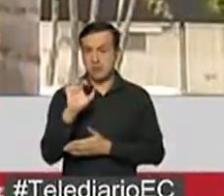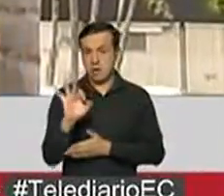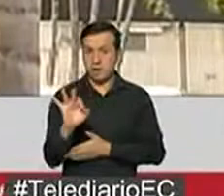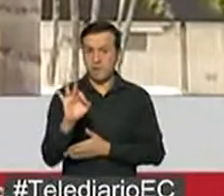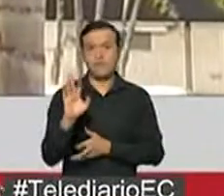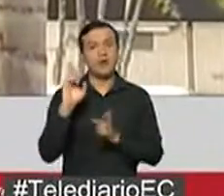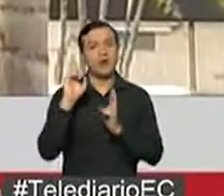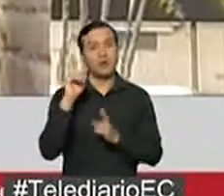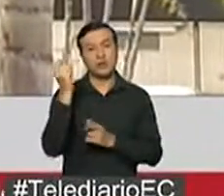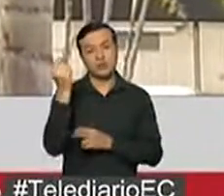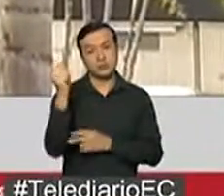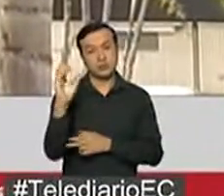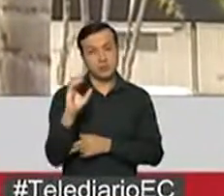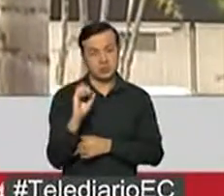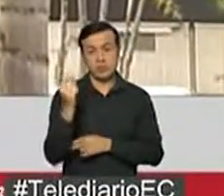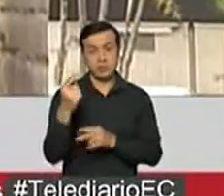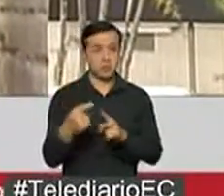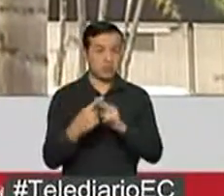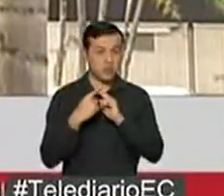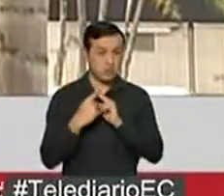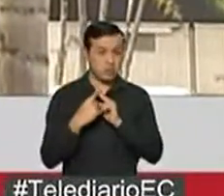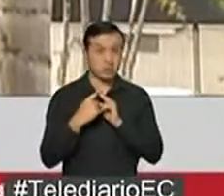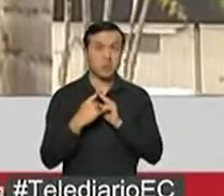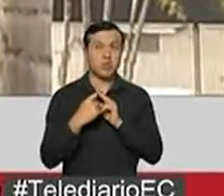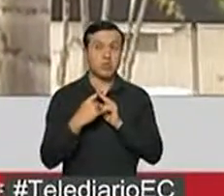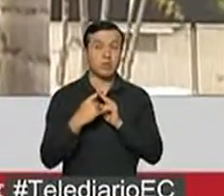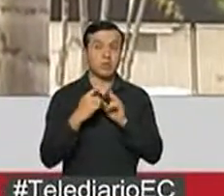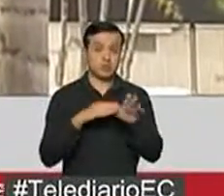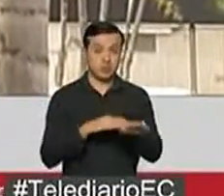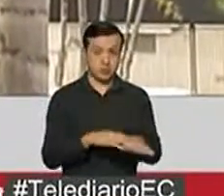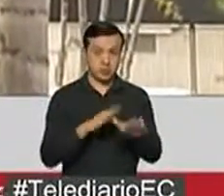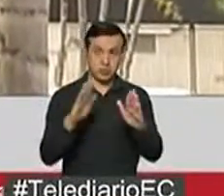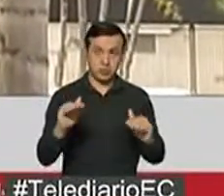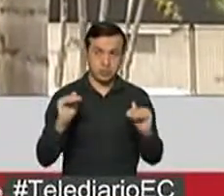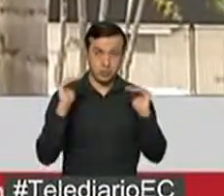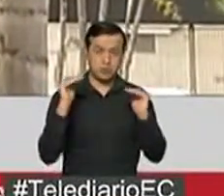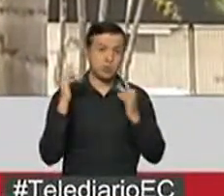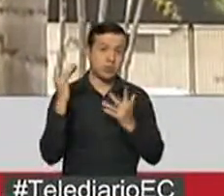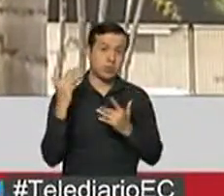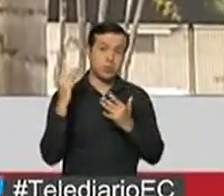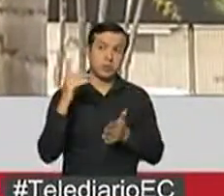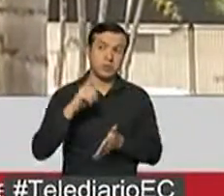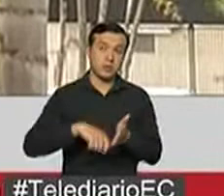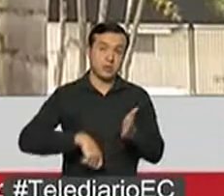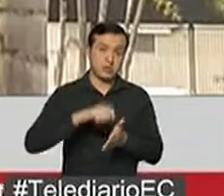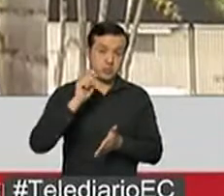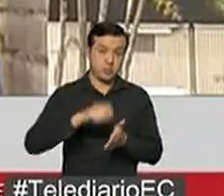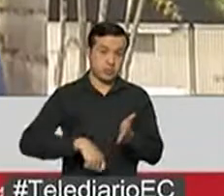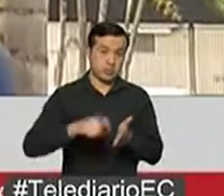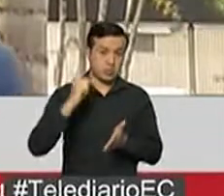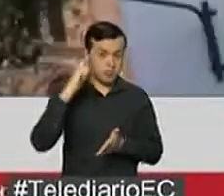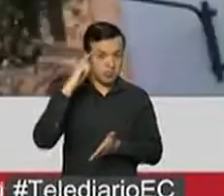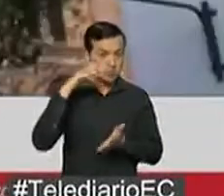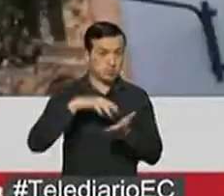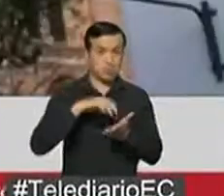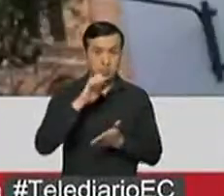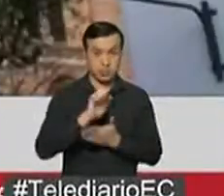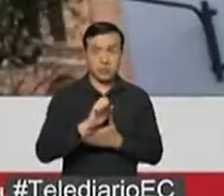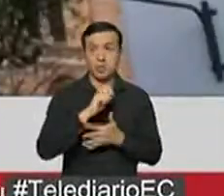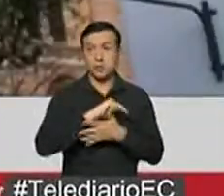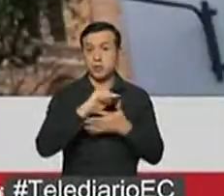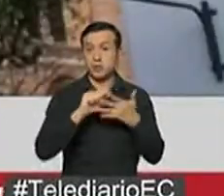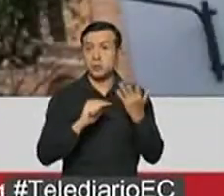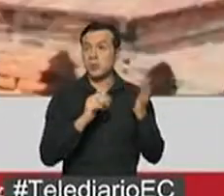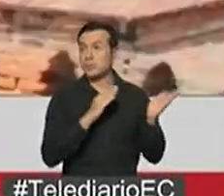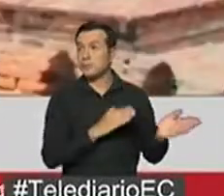cual esperamos conseguir un crédito previo a eso con el aval soberano estamos a la espera que nos entregue el gobierno nacional puntos que se